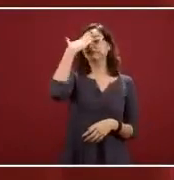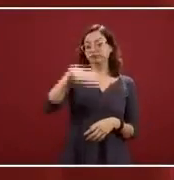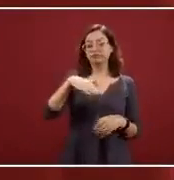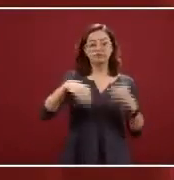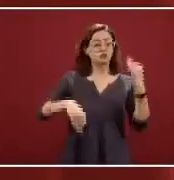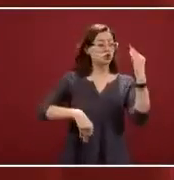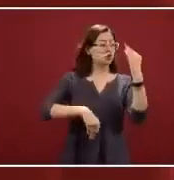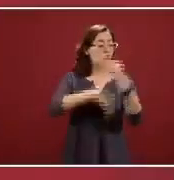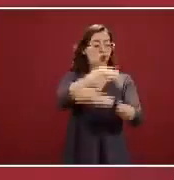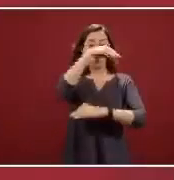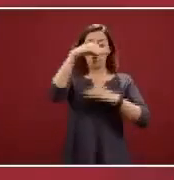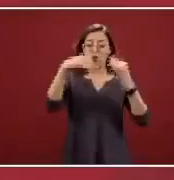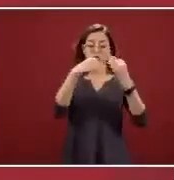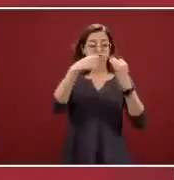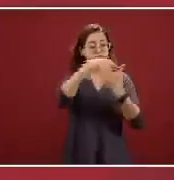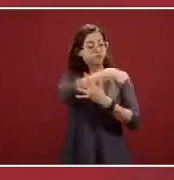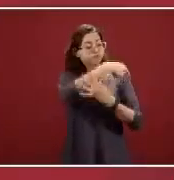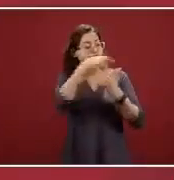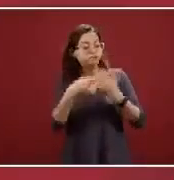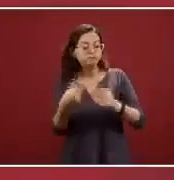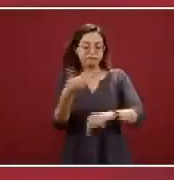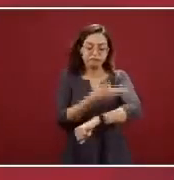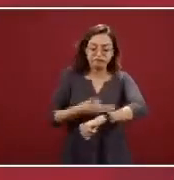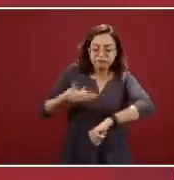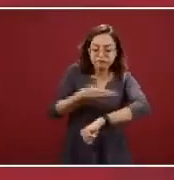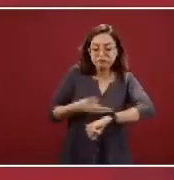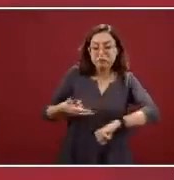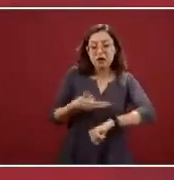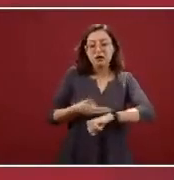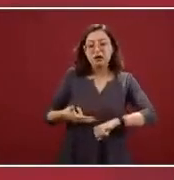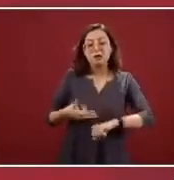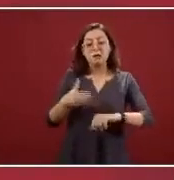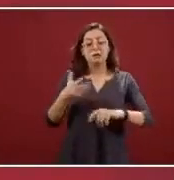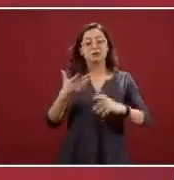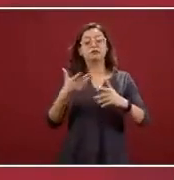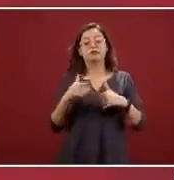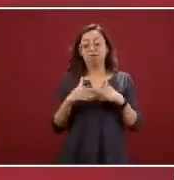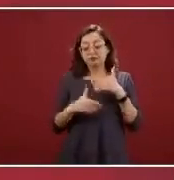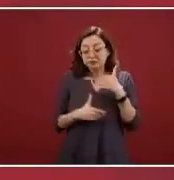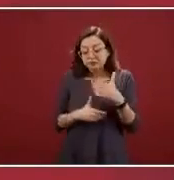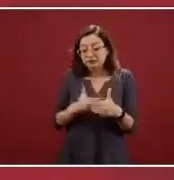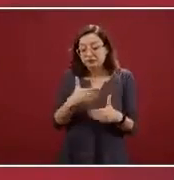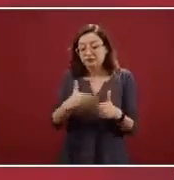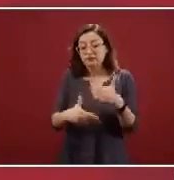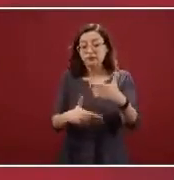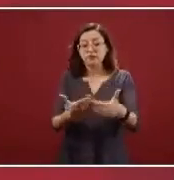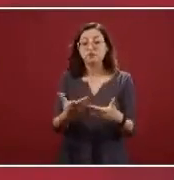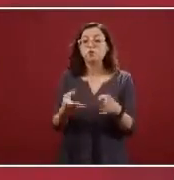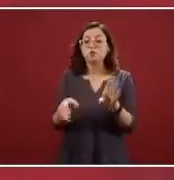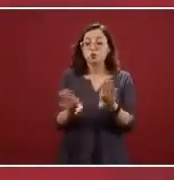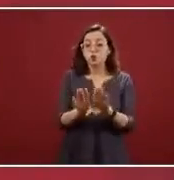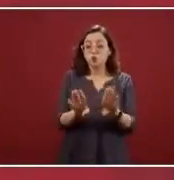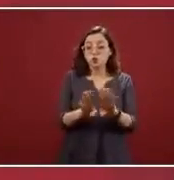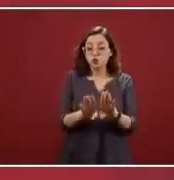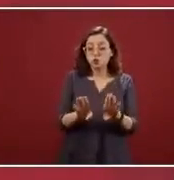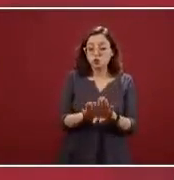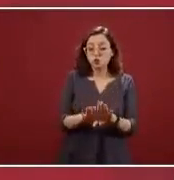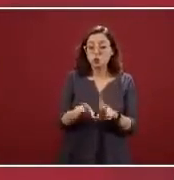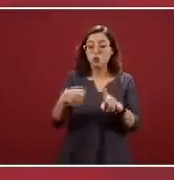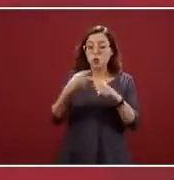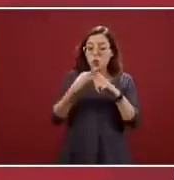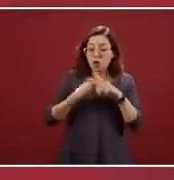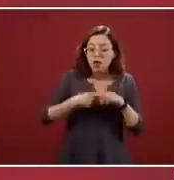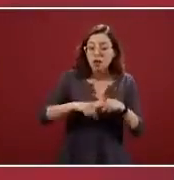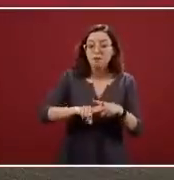de intervenciones que tienen o están relacionadas precisamente a cómo se va a operar e instrumentar el concepto de